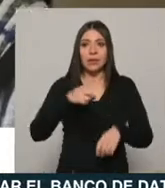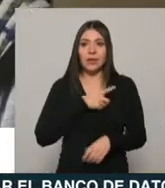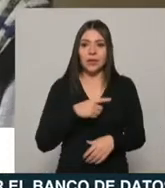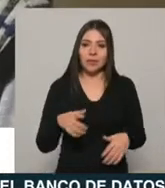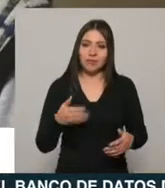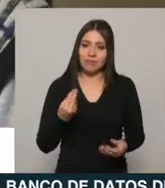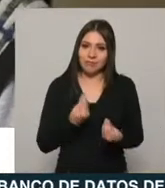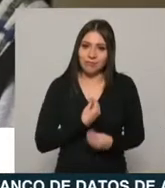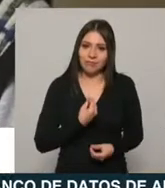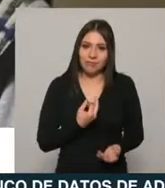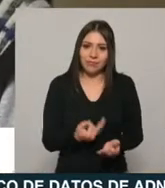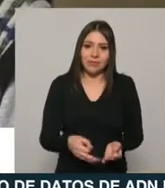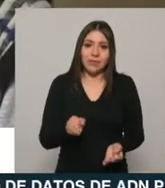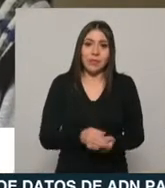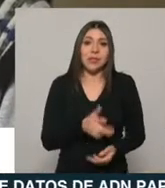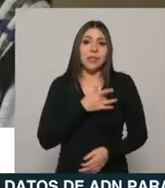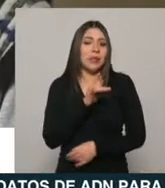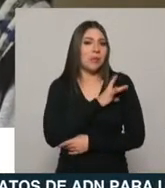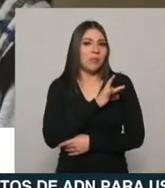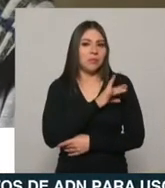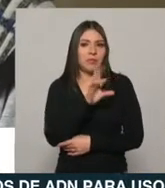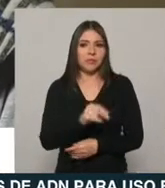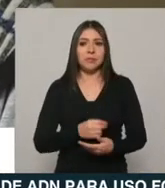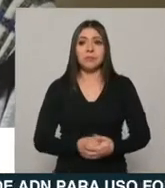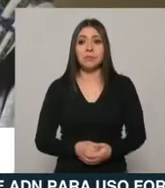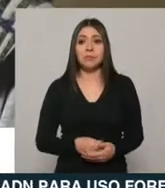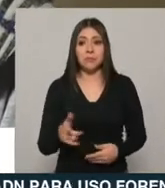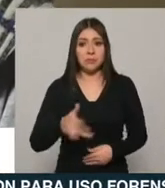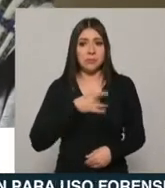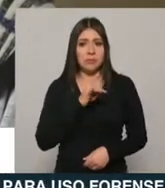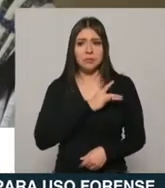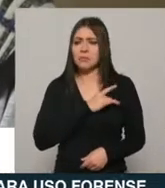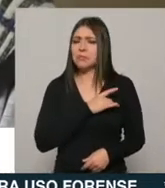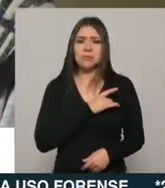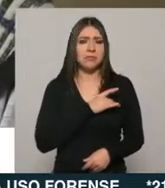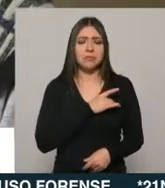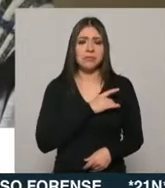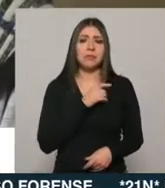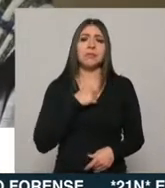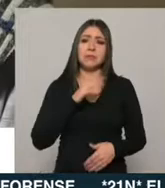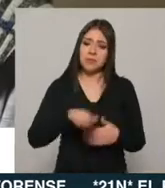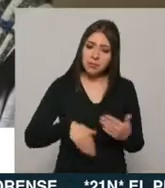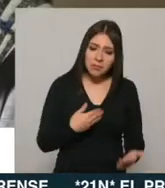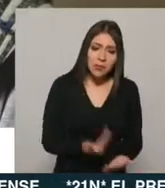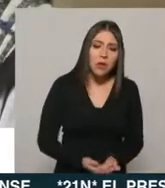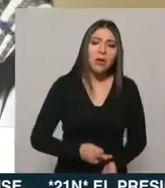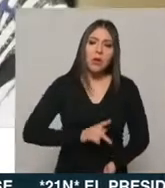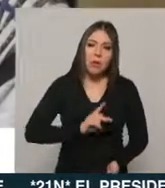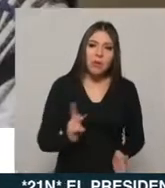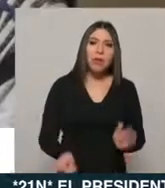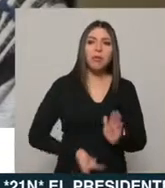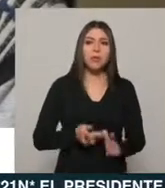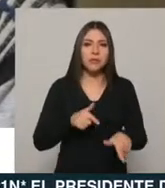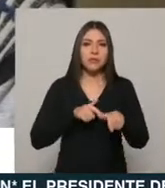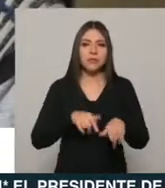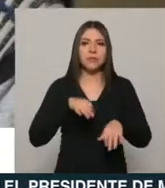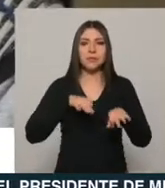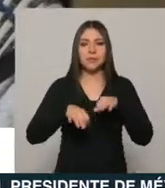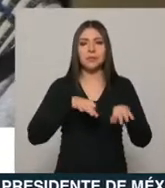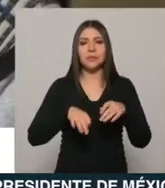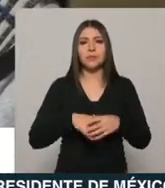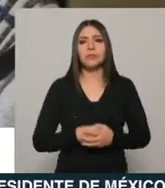miedo. ¿Nunca tuvo miedo usted? Y me caía y volvía a trabajar, fíjate. Yo